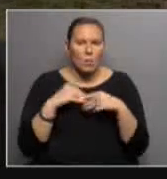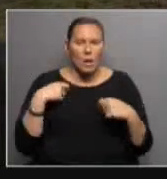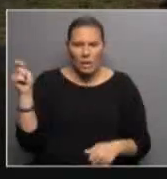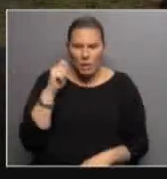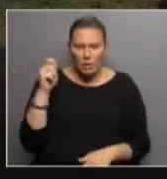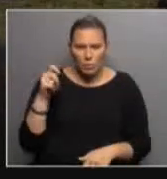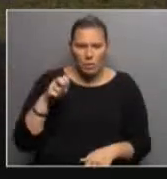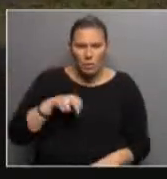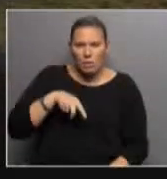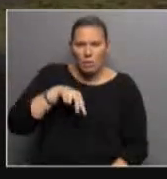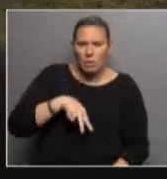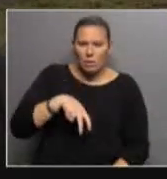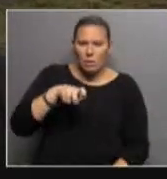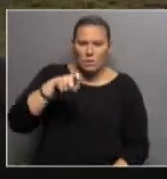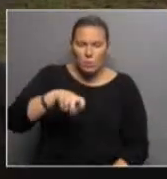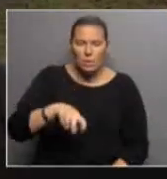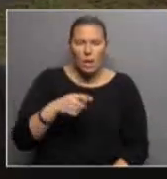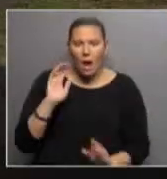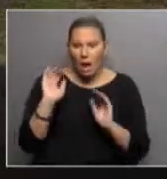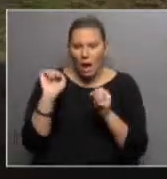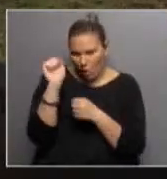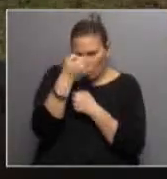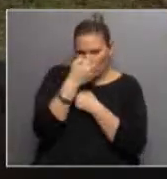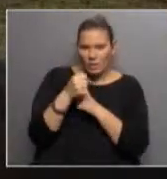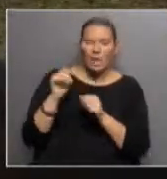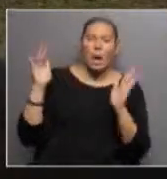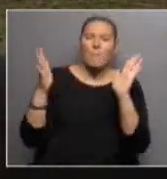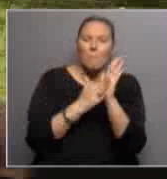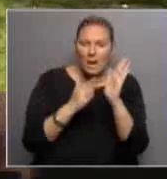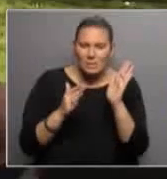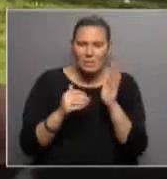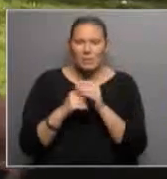era la rayuela, la escondida, la mancha, siempre. Sí, juegos así.